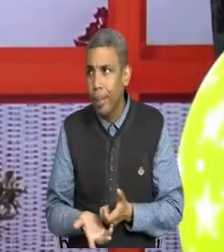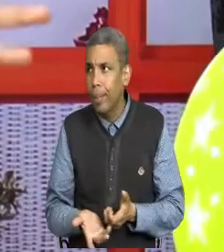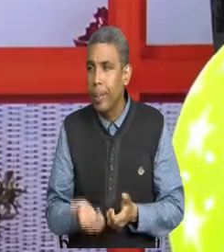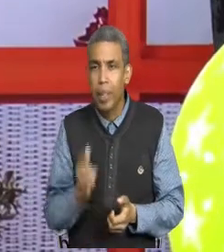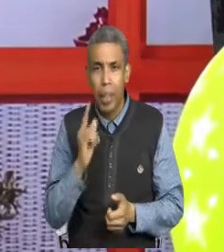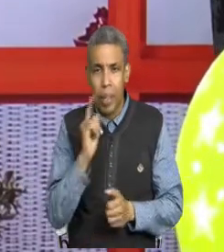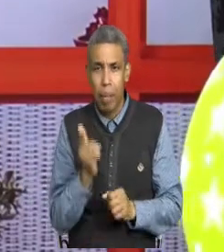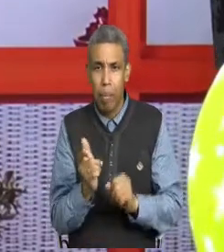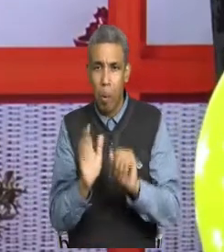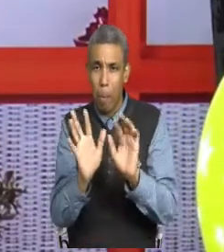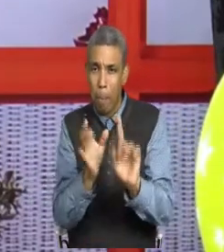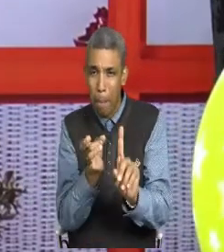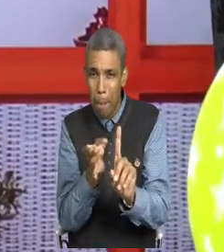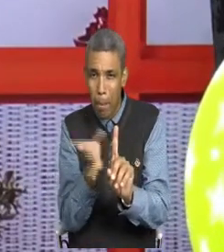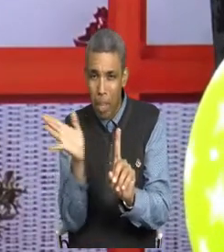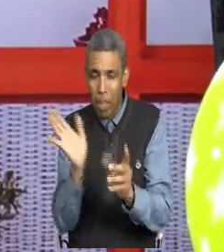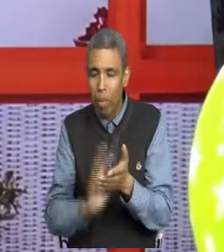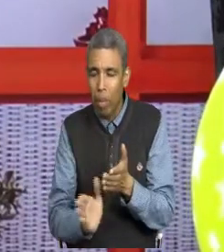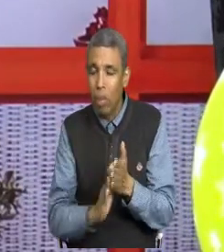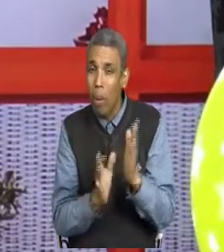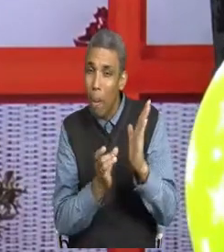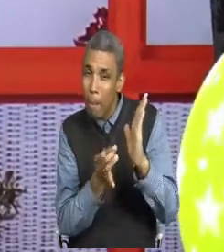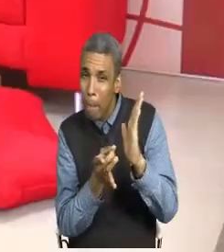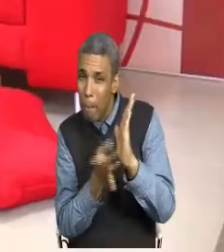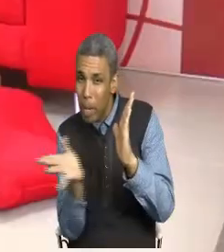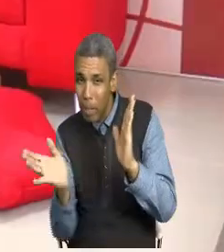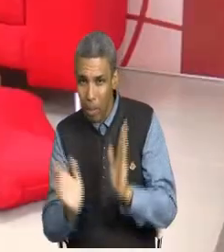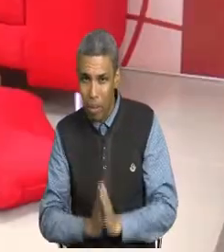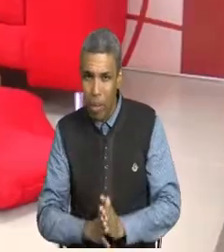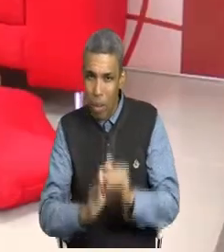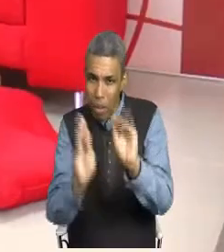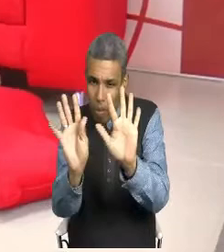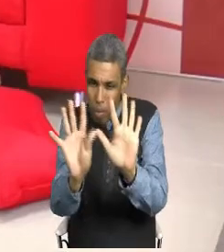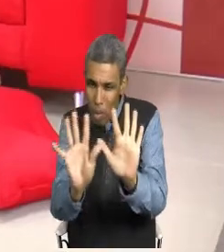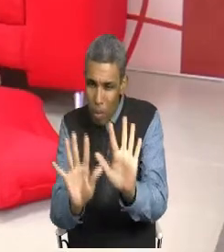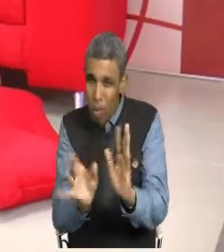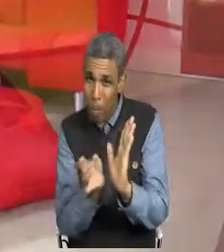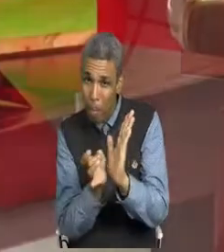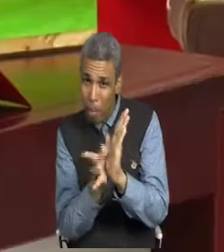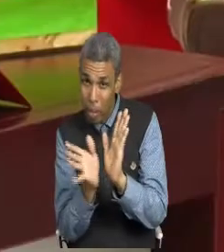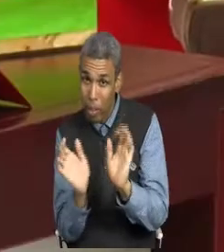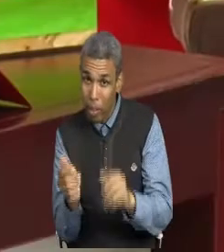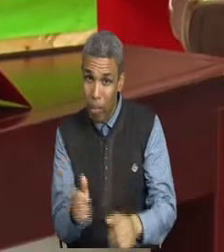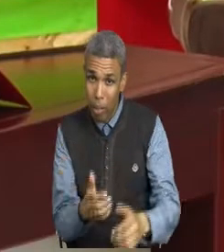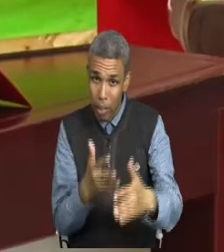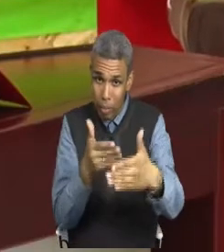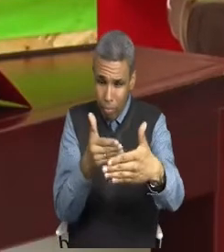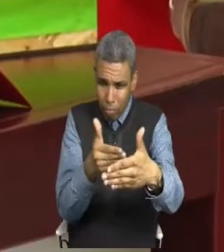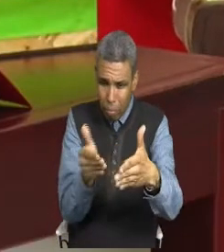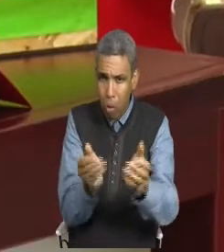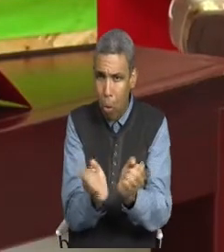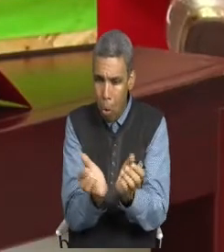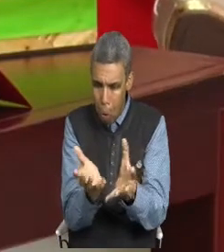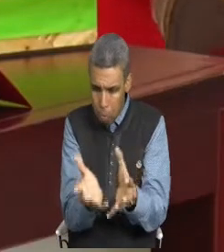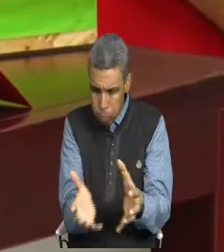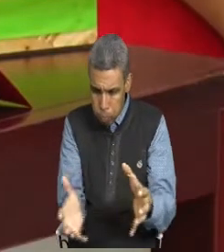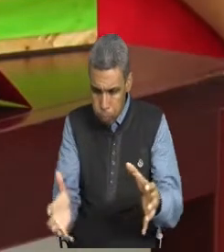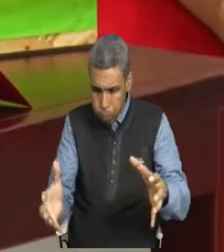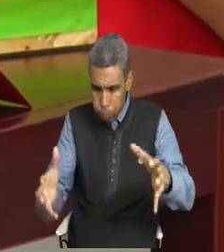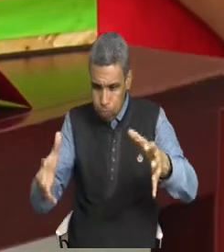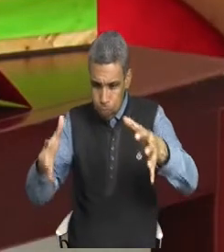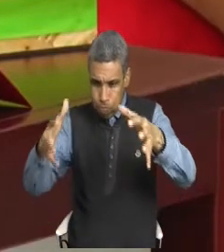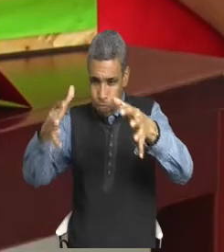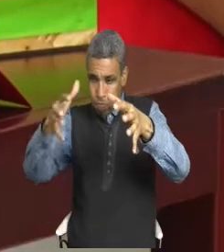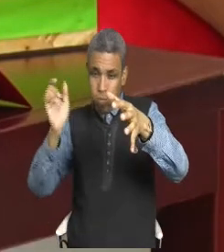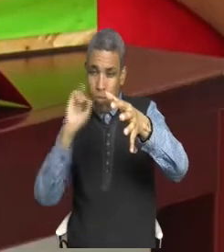y que también te queda. Además que el guacal es divino y es perfecto para uno coger y adornarlo con unas rositas, con unas flores, guardar